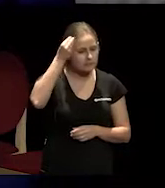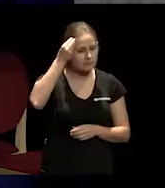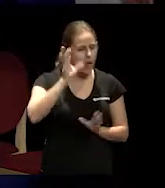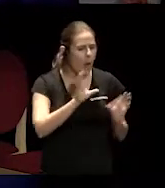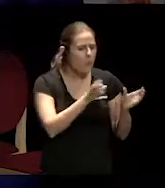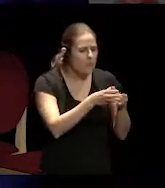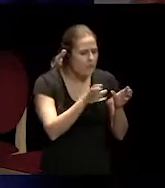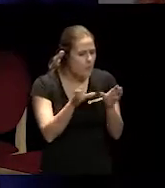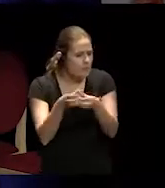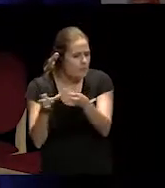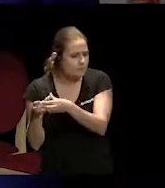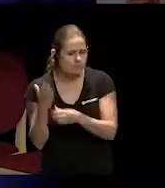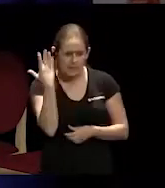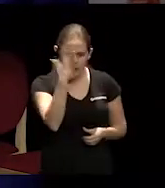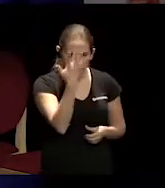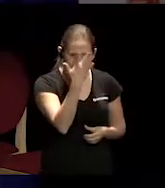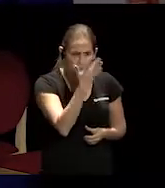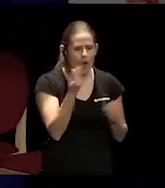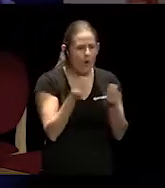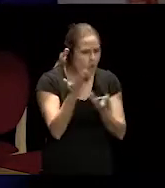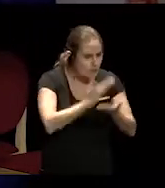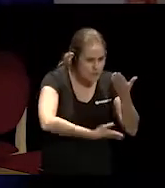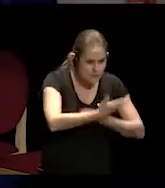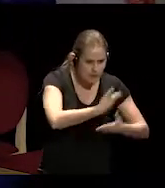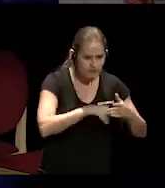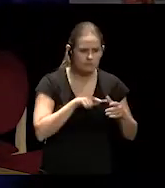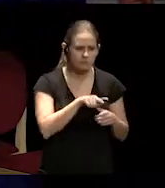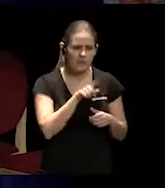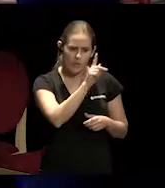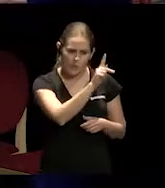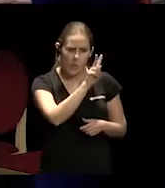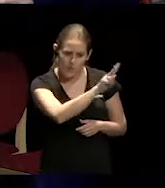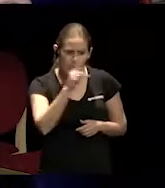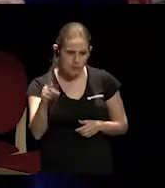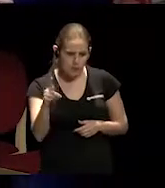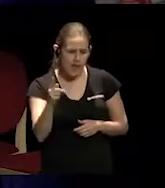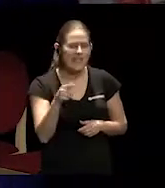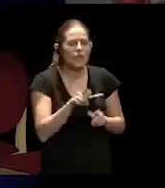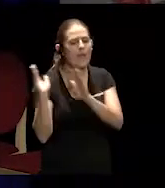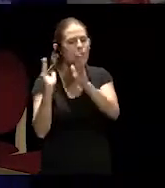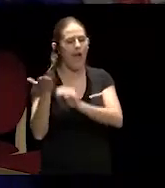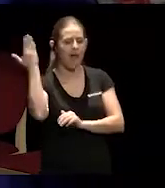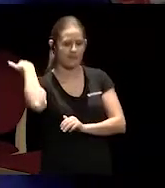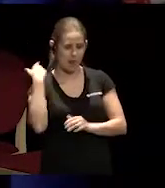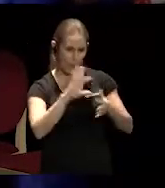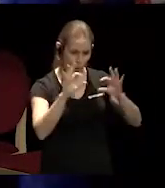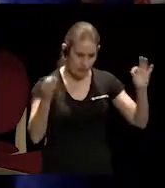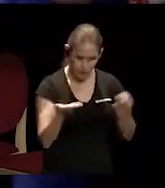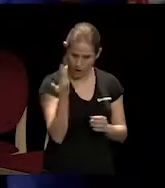grupos de carnavales con discapacitados que operen en el Reino Unido? Esto era antes de los Juegos Olímpicos. ¿Tenemos